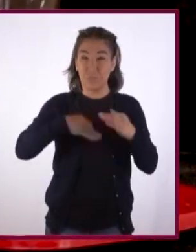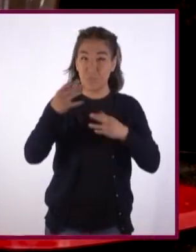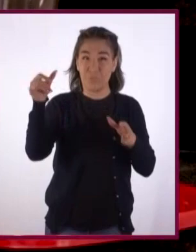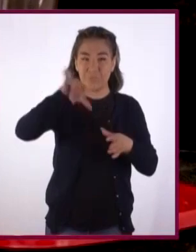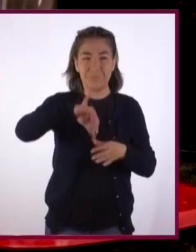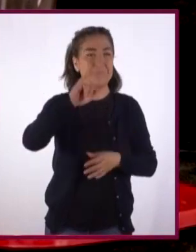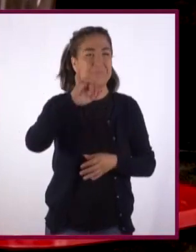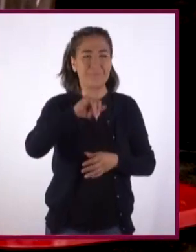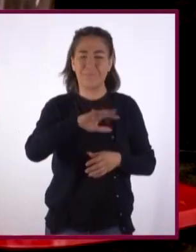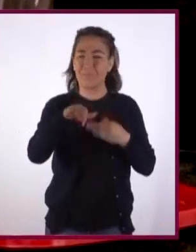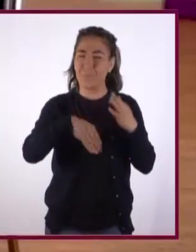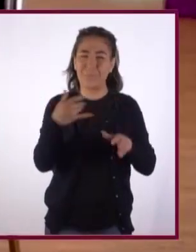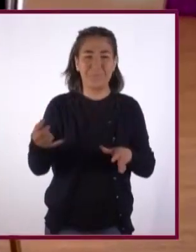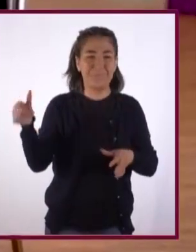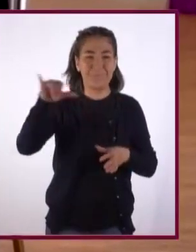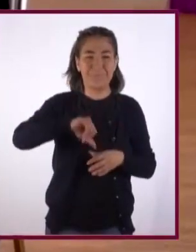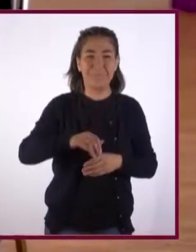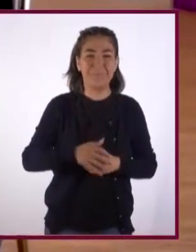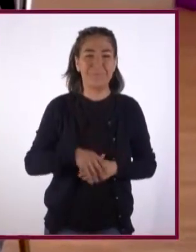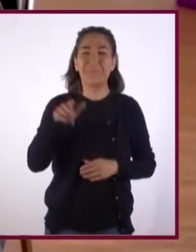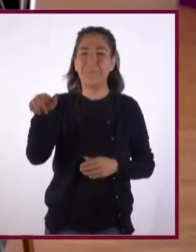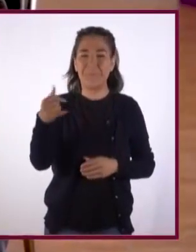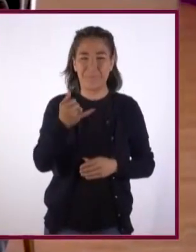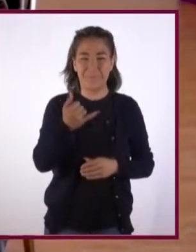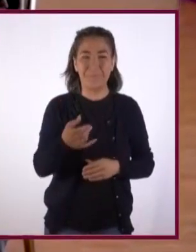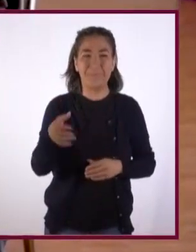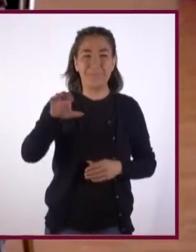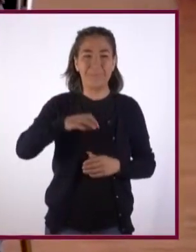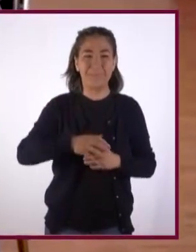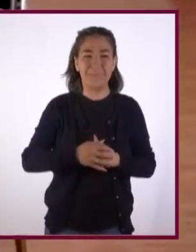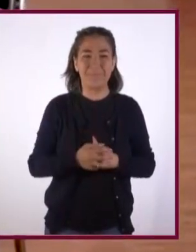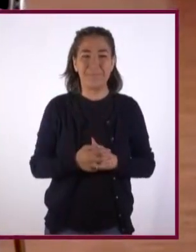¿Todo? Sí, tú dale. ¿Y el tuyo también? Sí.